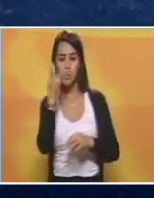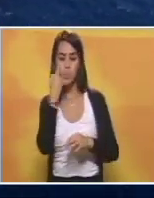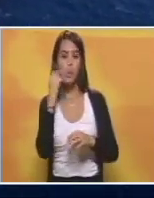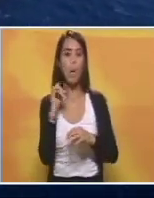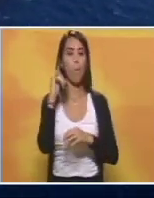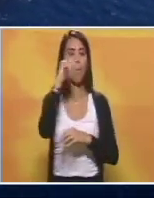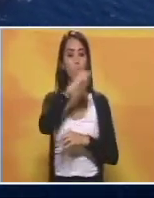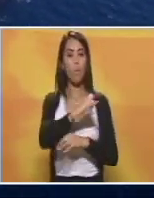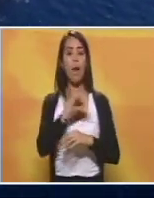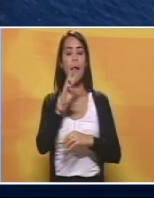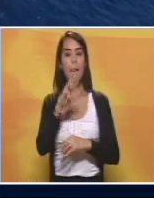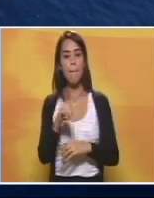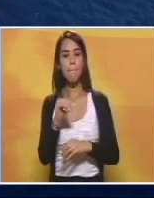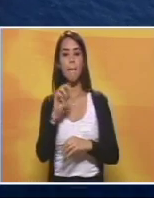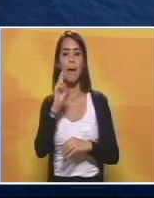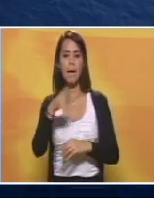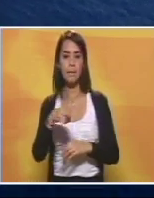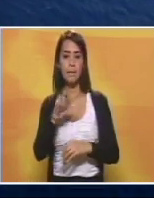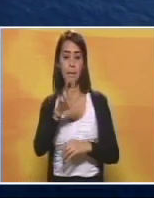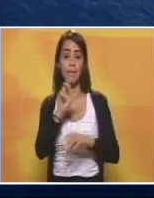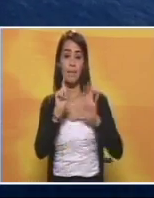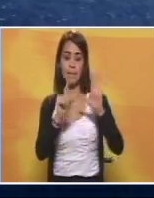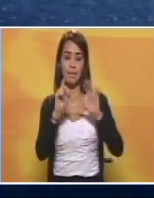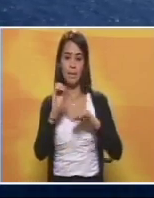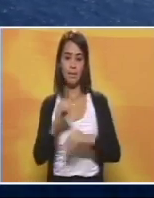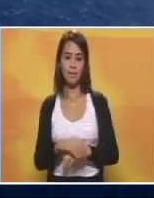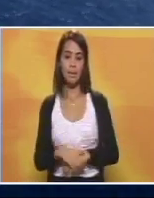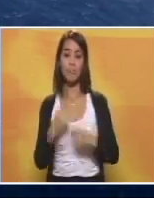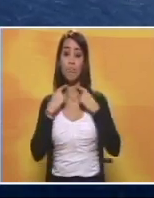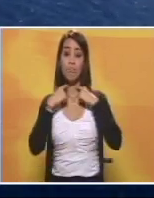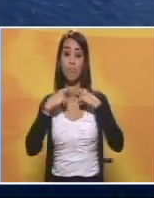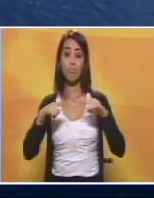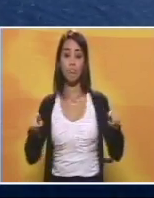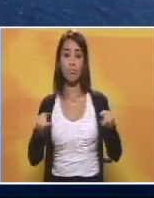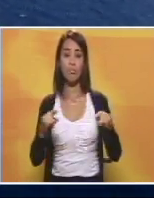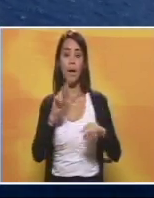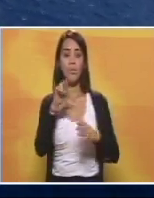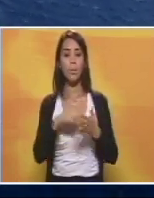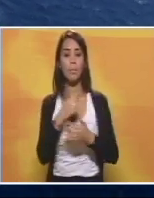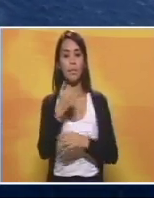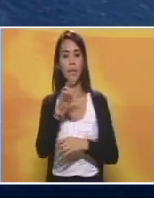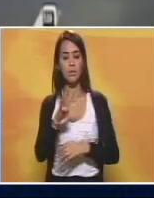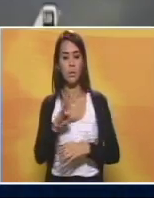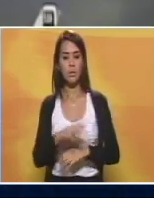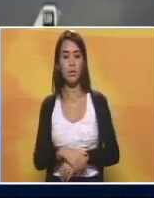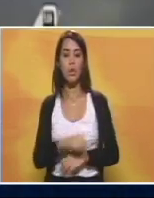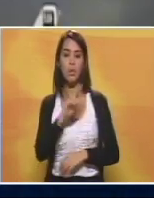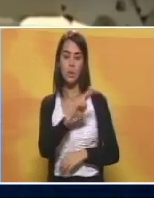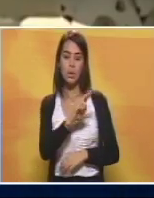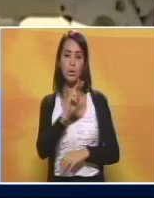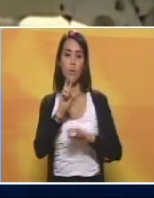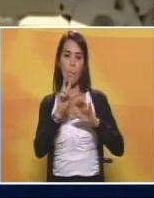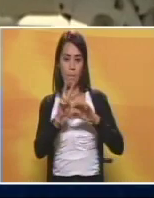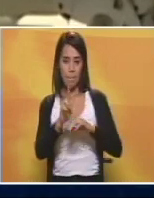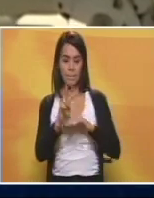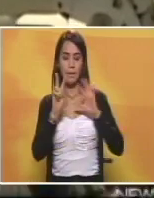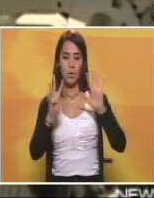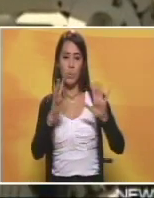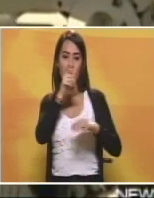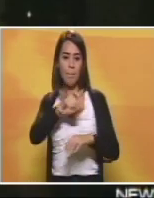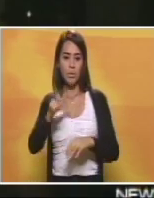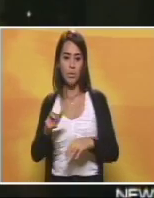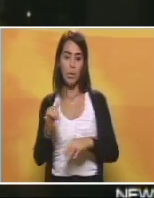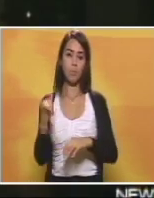m 370 de malasia orleans desaparecido en 2014 con 229 personas a bordo hasta la